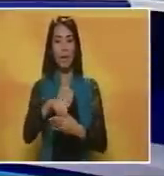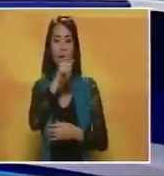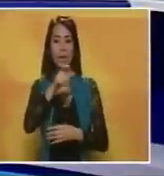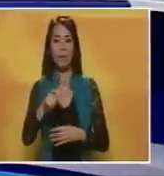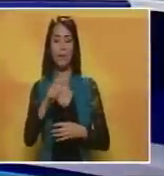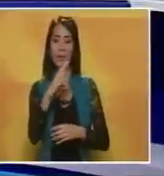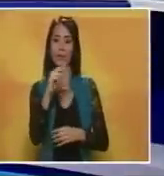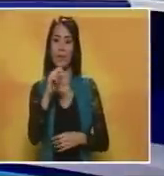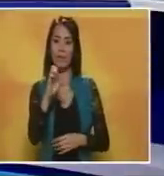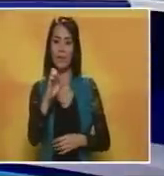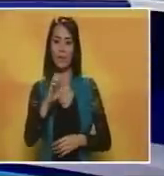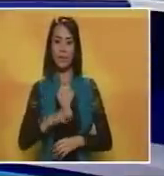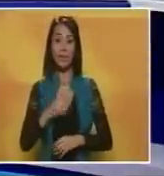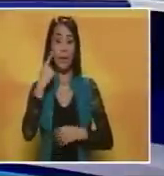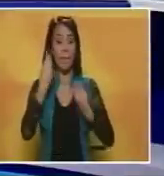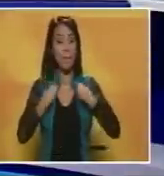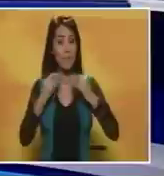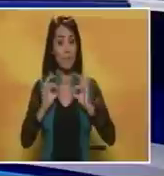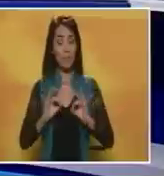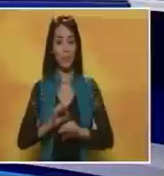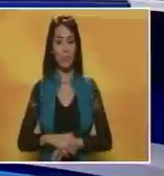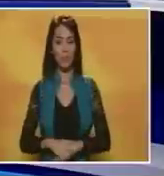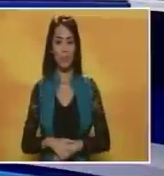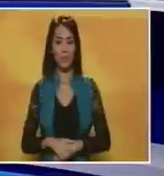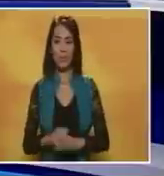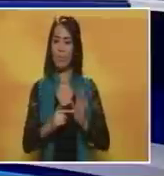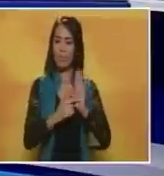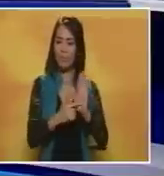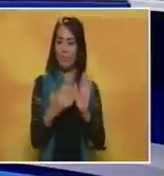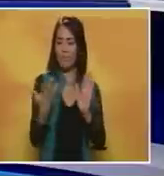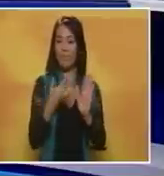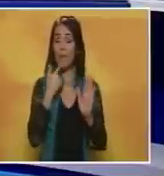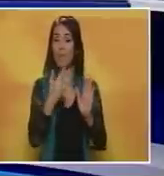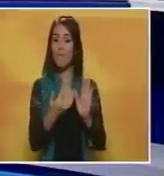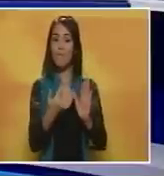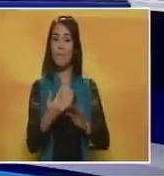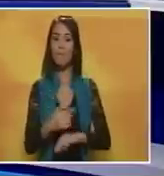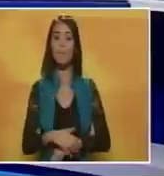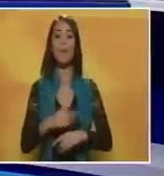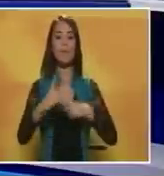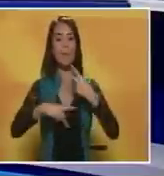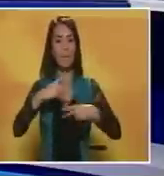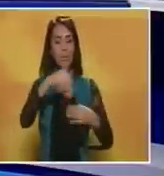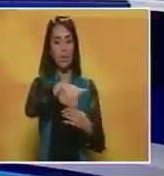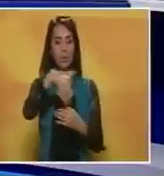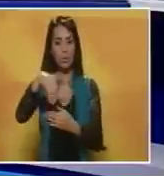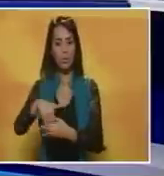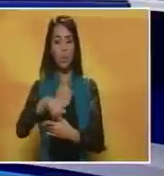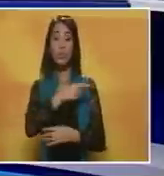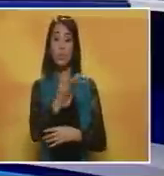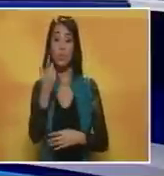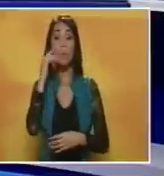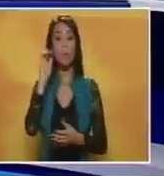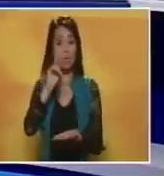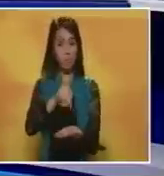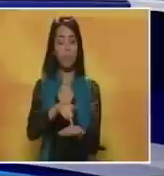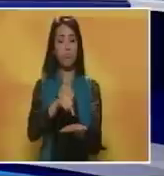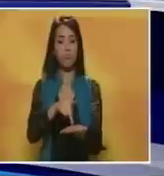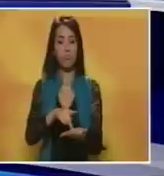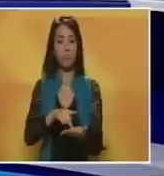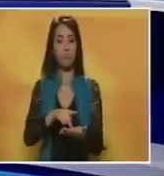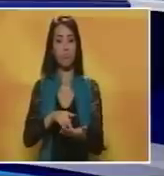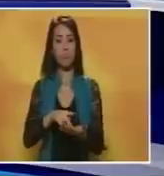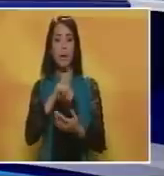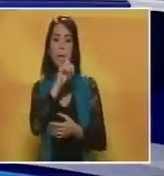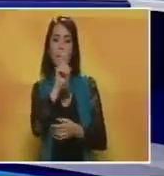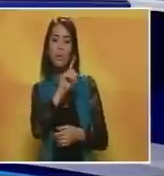de cine aquí en el estudio totalmente en vivo para dar a conocer los detalles del proceso de votación usted puede participar formulando